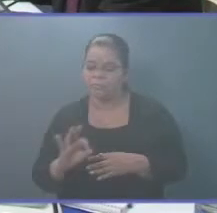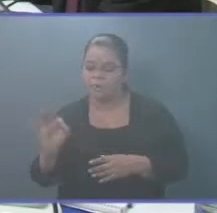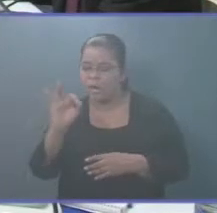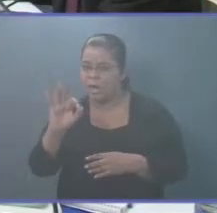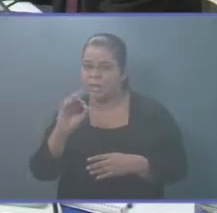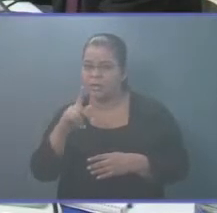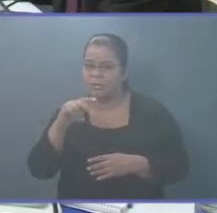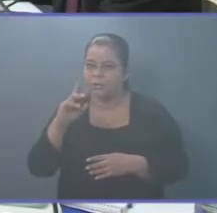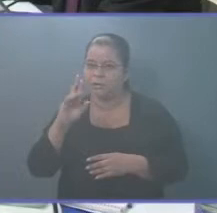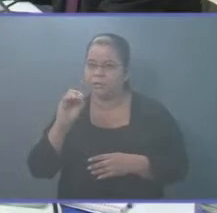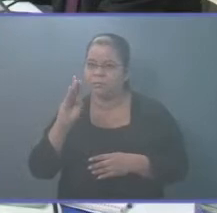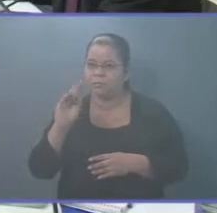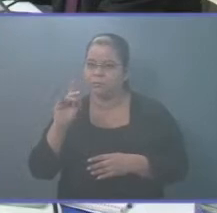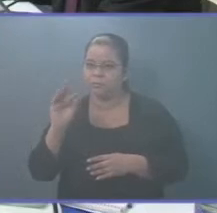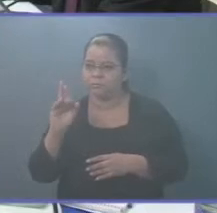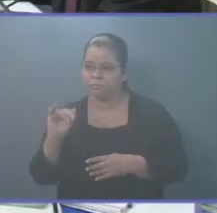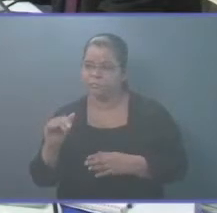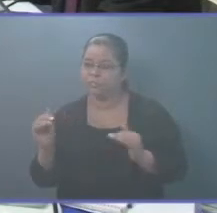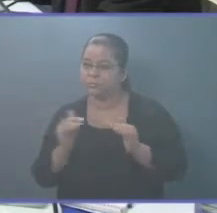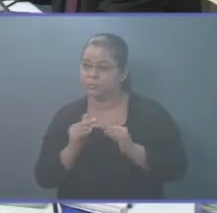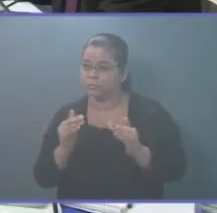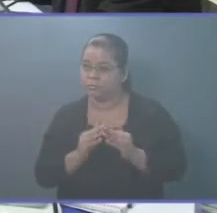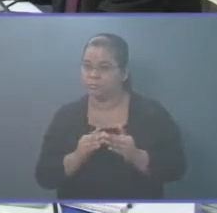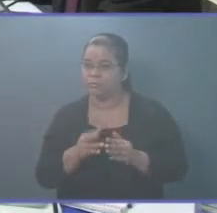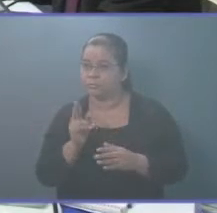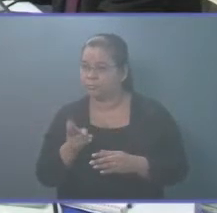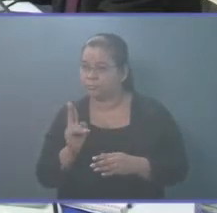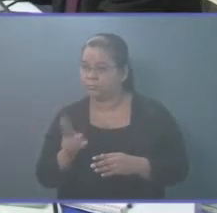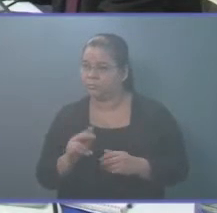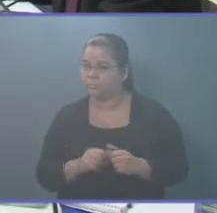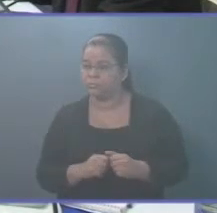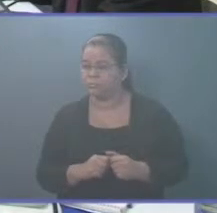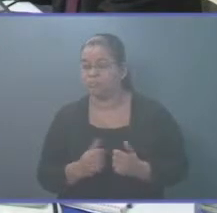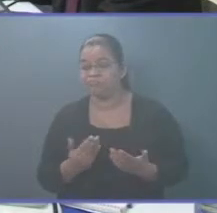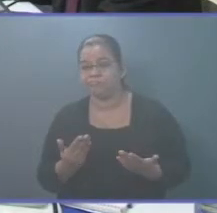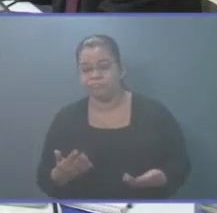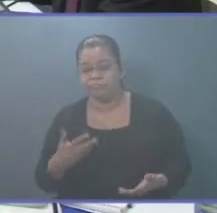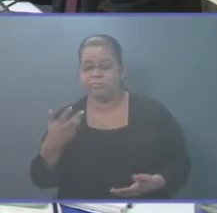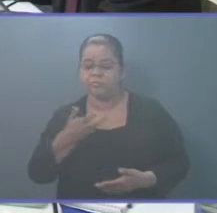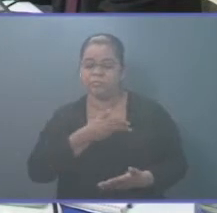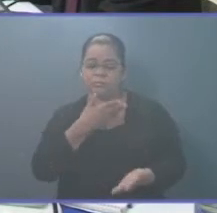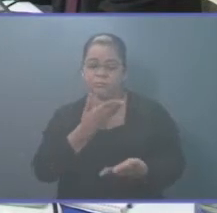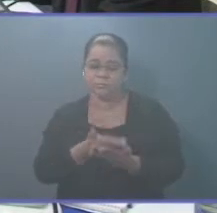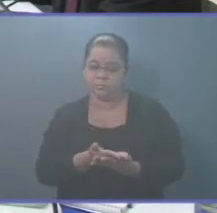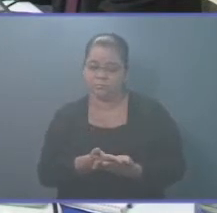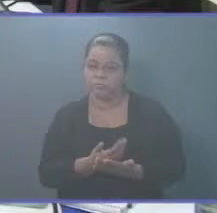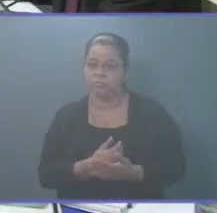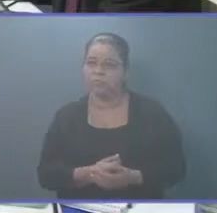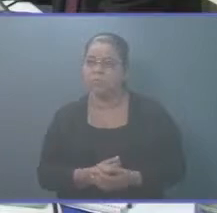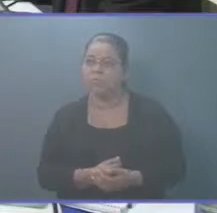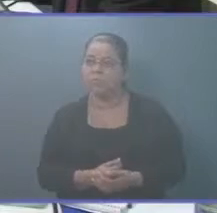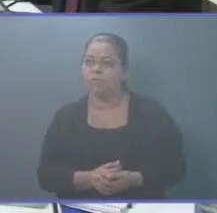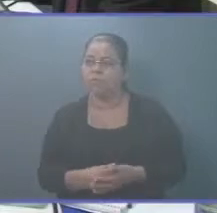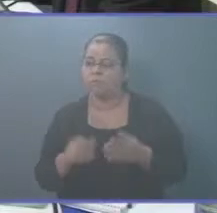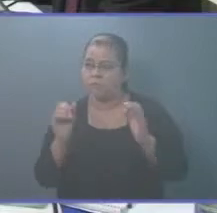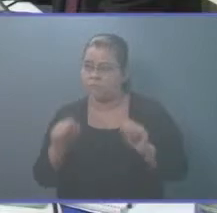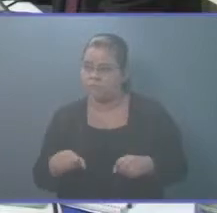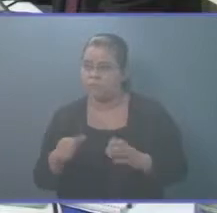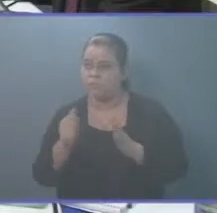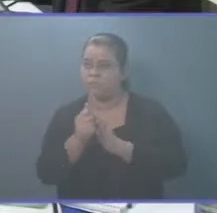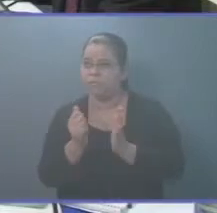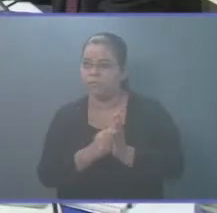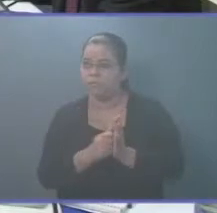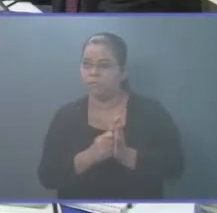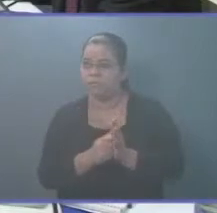probatoria y los testigos dentro del mismo. Así que nosotros, nuestra propuesta acá es que este